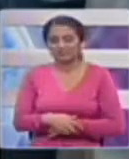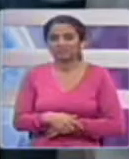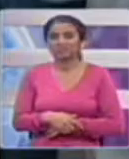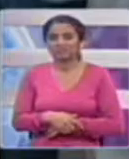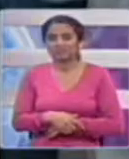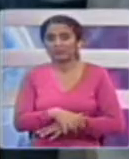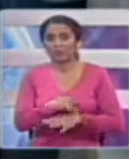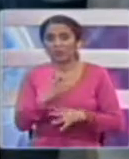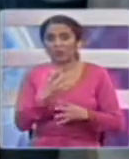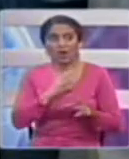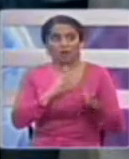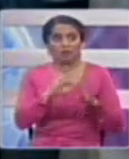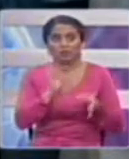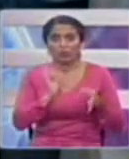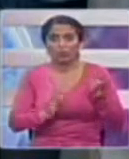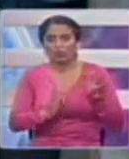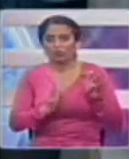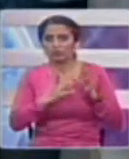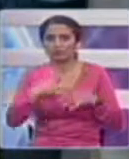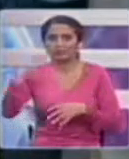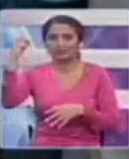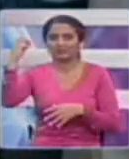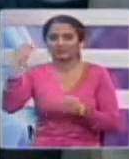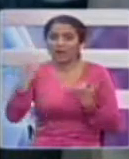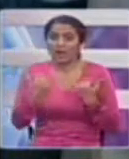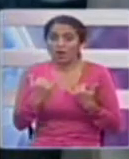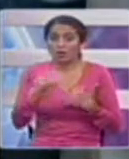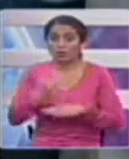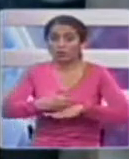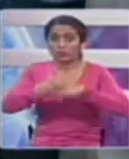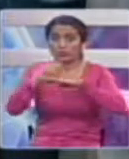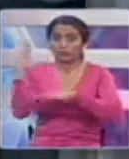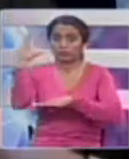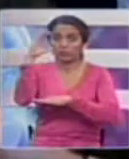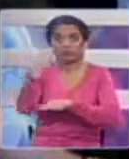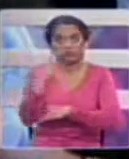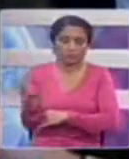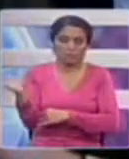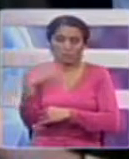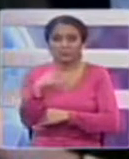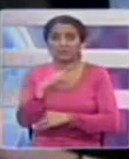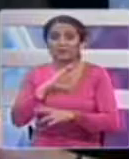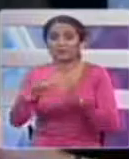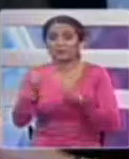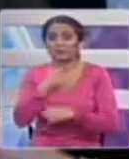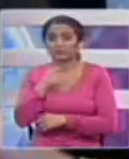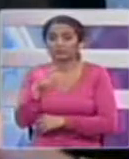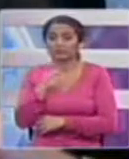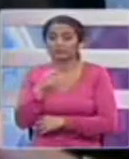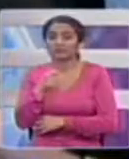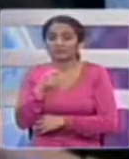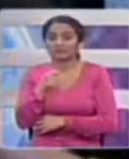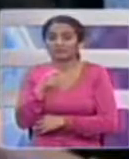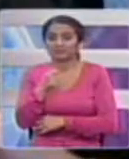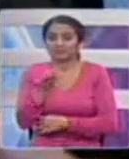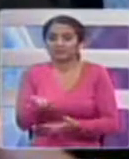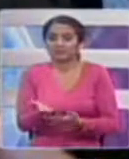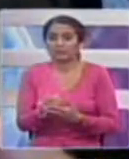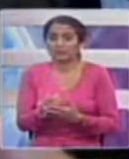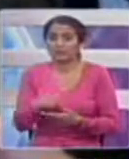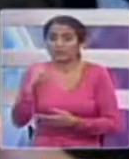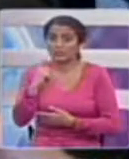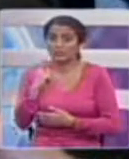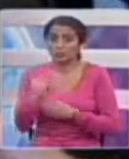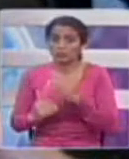La autoridad afirma que emprenderá los procedimientos para que todos retornen. Solicitar, cuando procesalmente sea